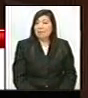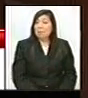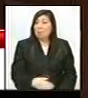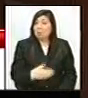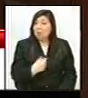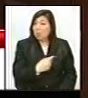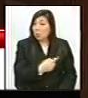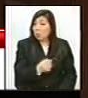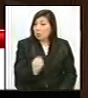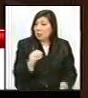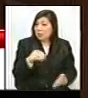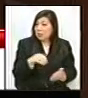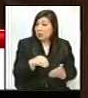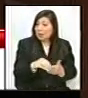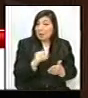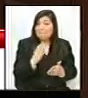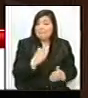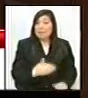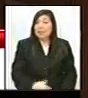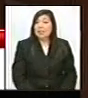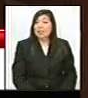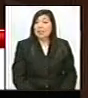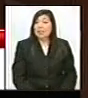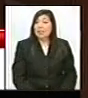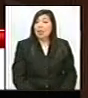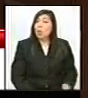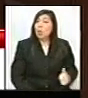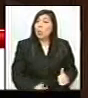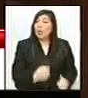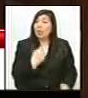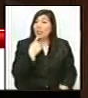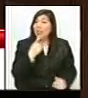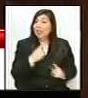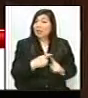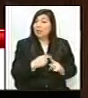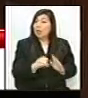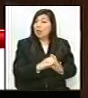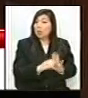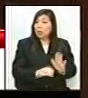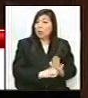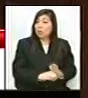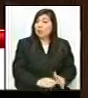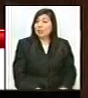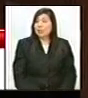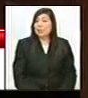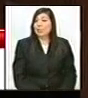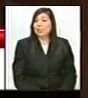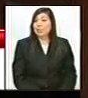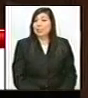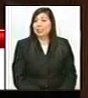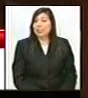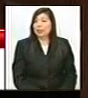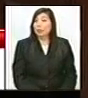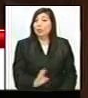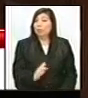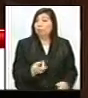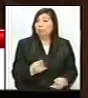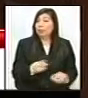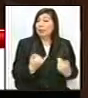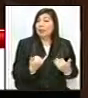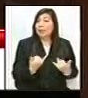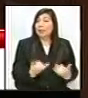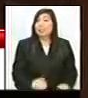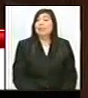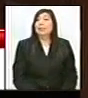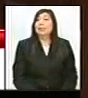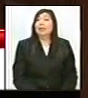¿Podrían ustedes cumplir con el mandato al cual hace referencia el Tribunal Constitucional de subsunción y subsumir este hecho o